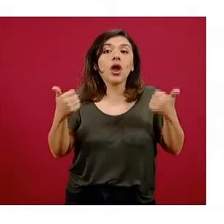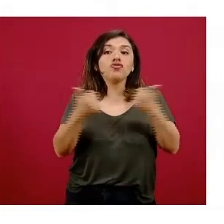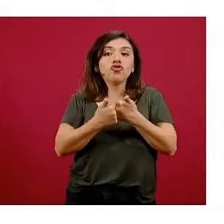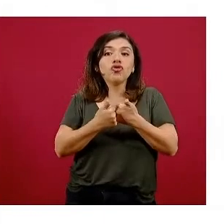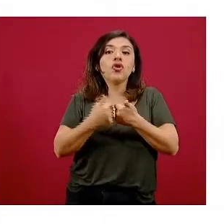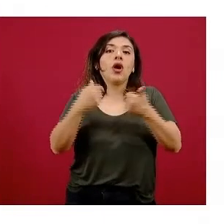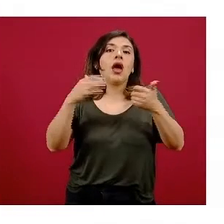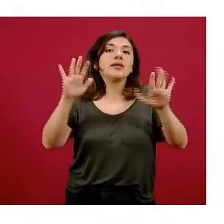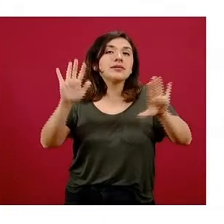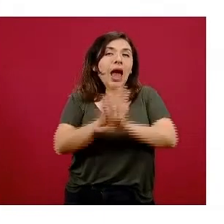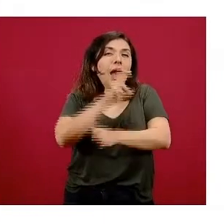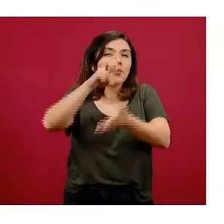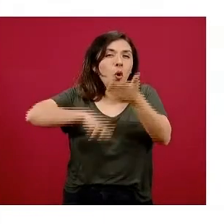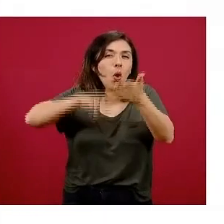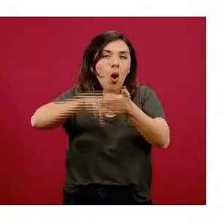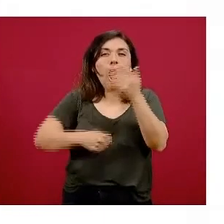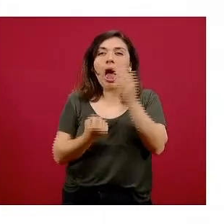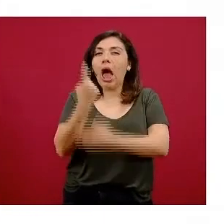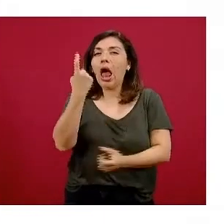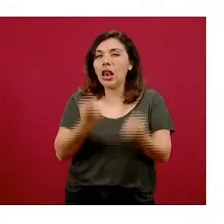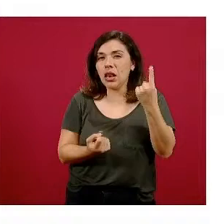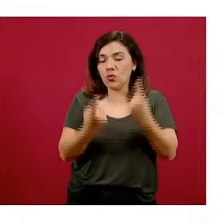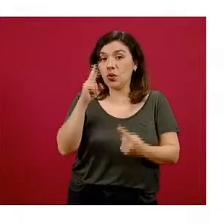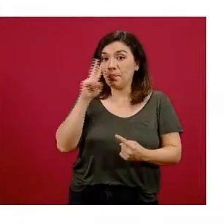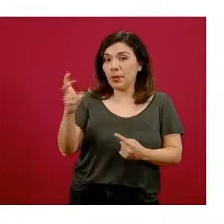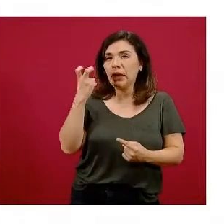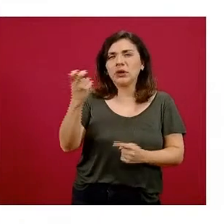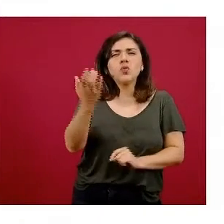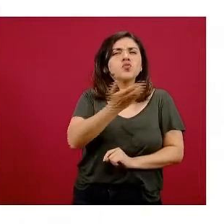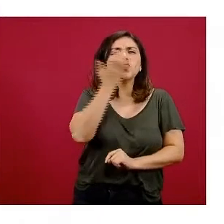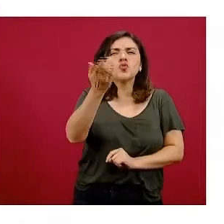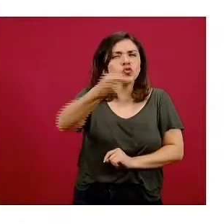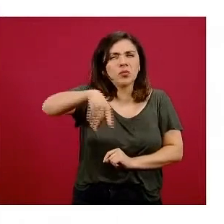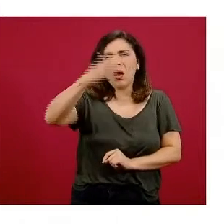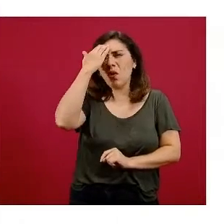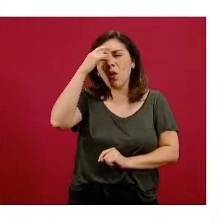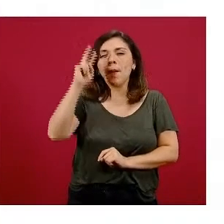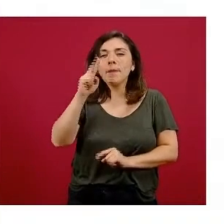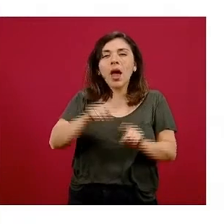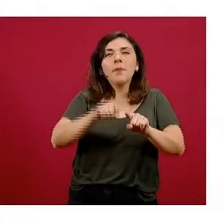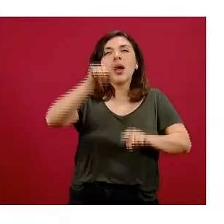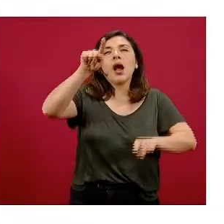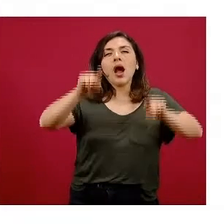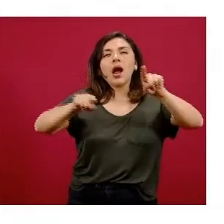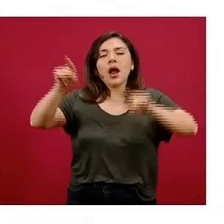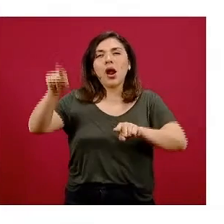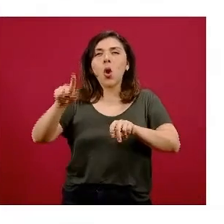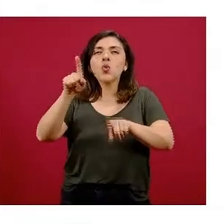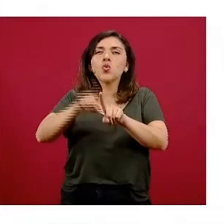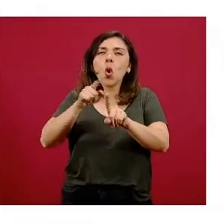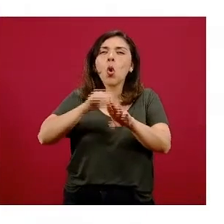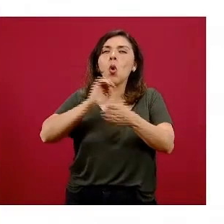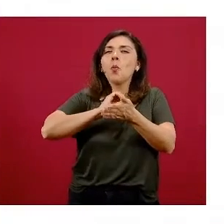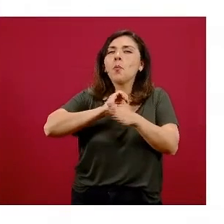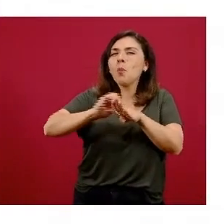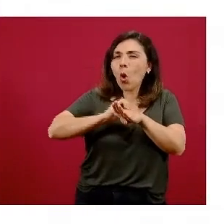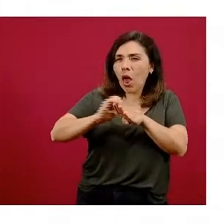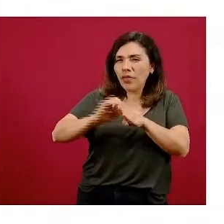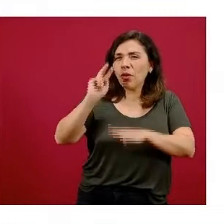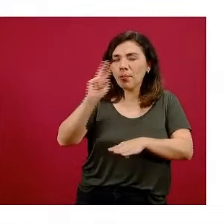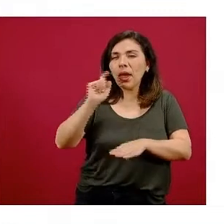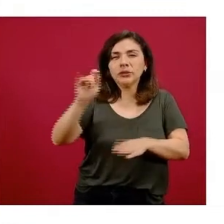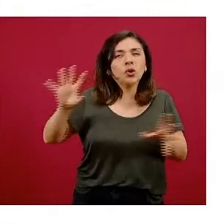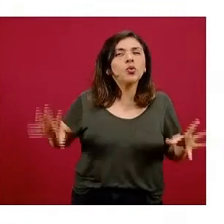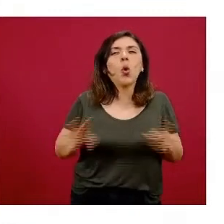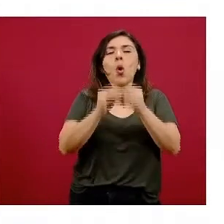de las modificaciones. Este es nuestro gráfico clásico. En las barras de color morado tenemos a